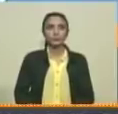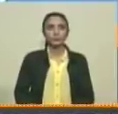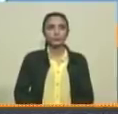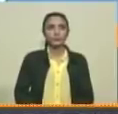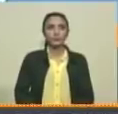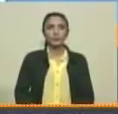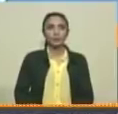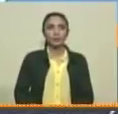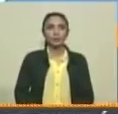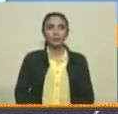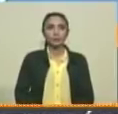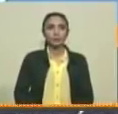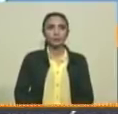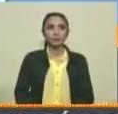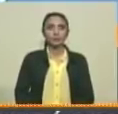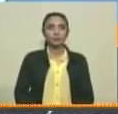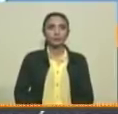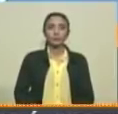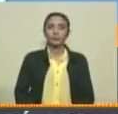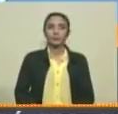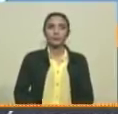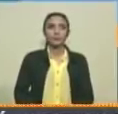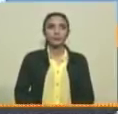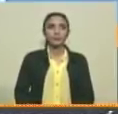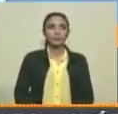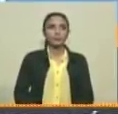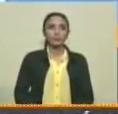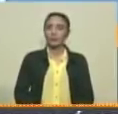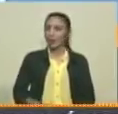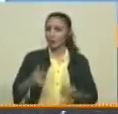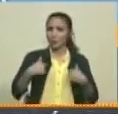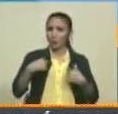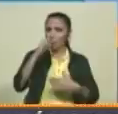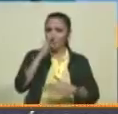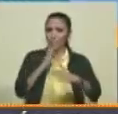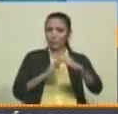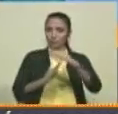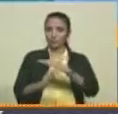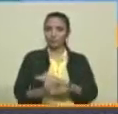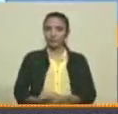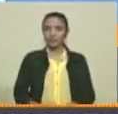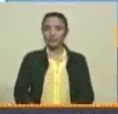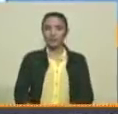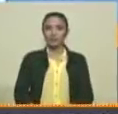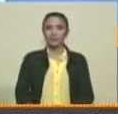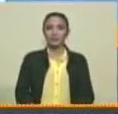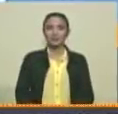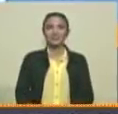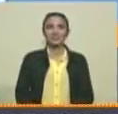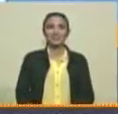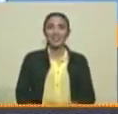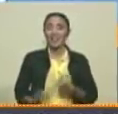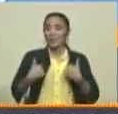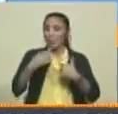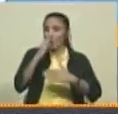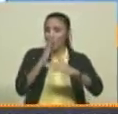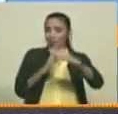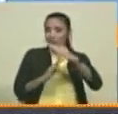de manos de la diplomacia bolivariana, humilde, firme, que con la